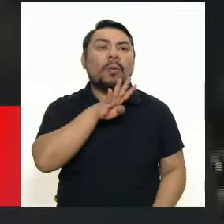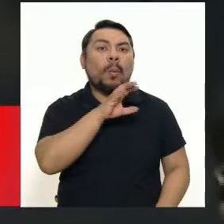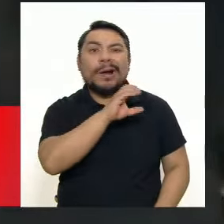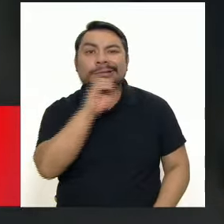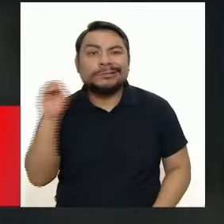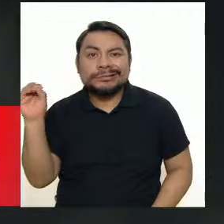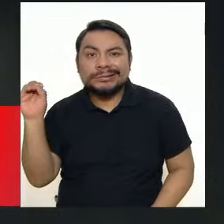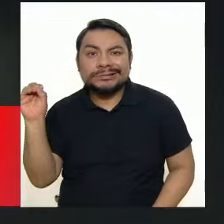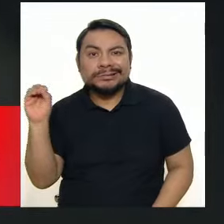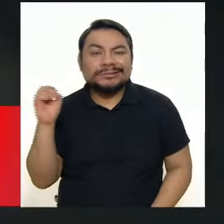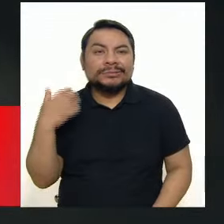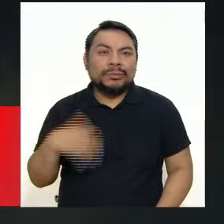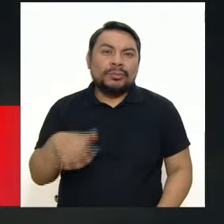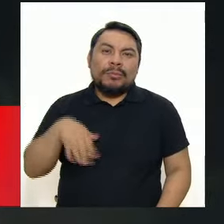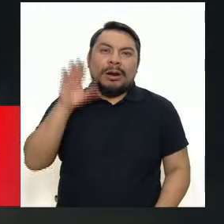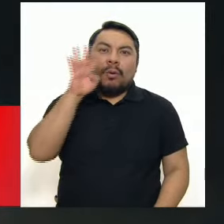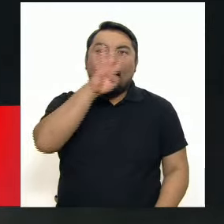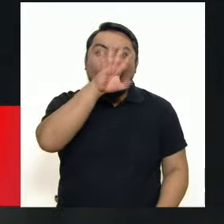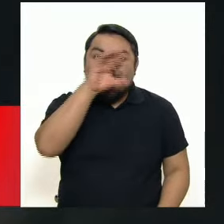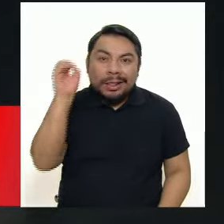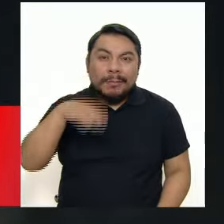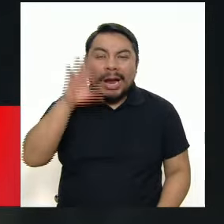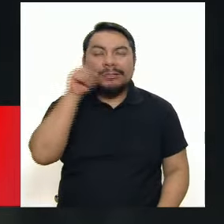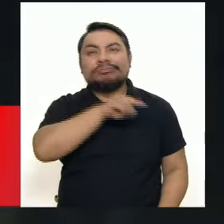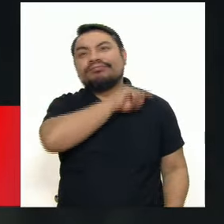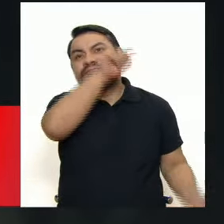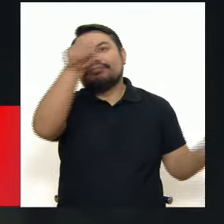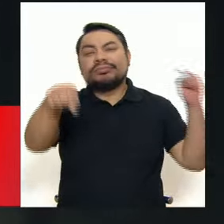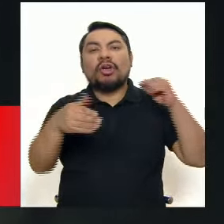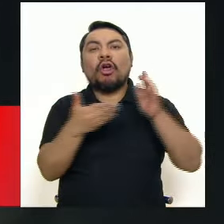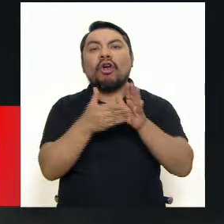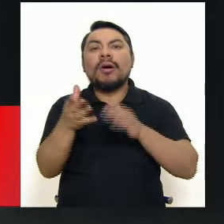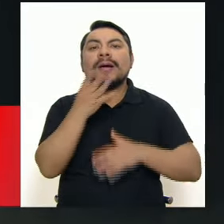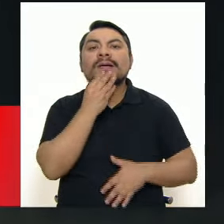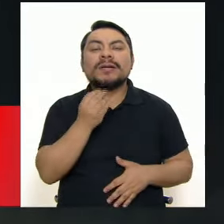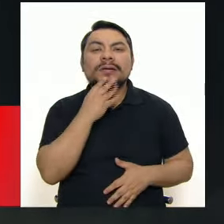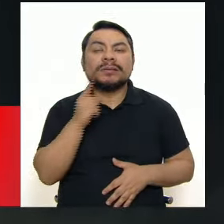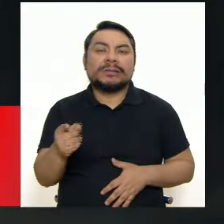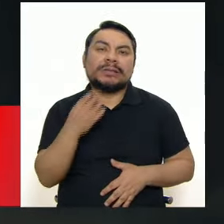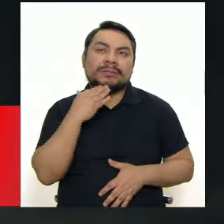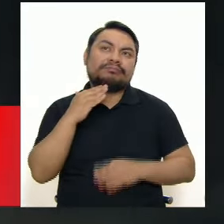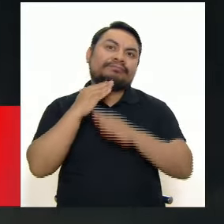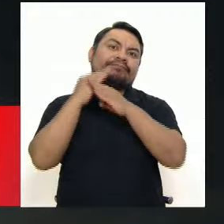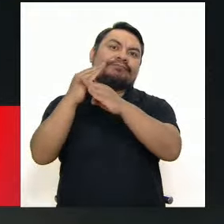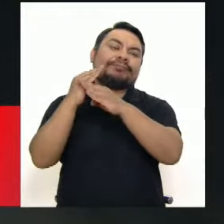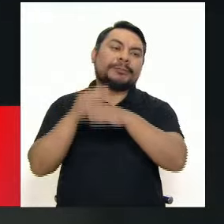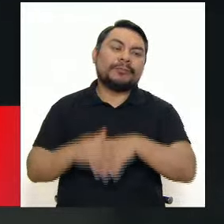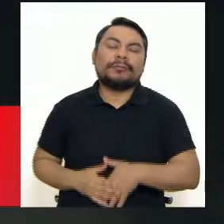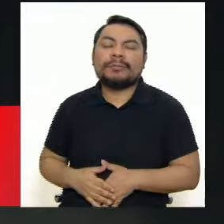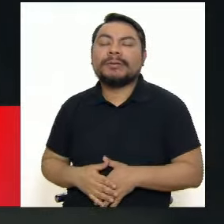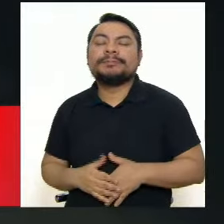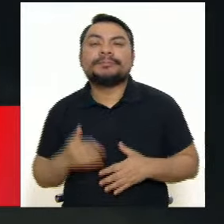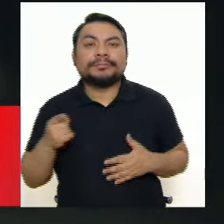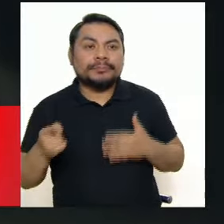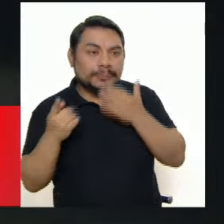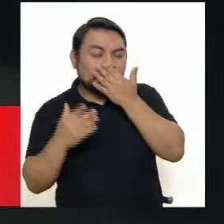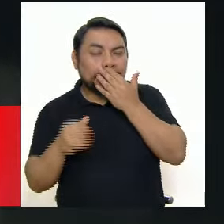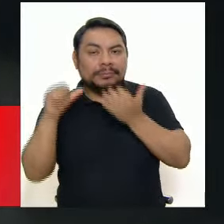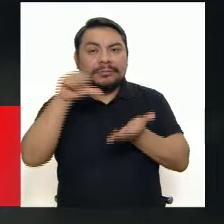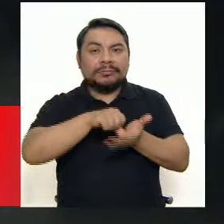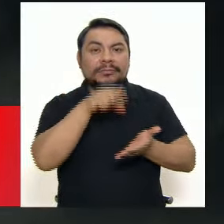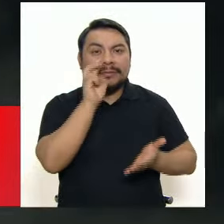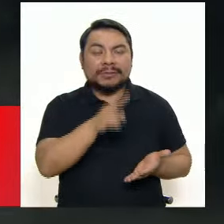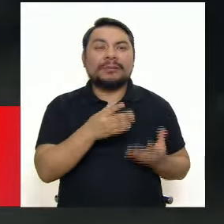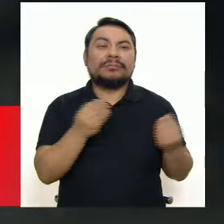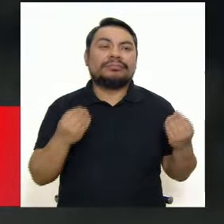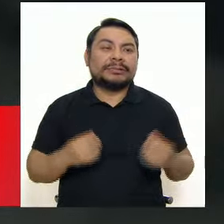misiles balísticos sobre Israel. Como ya lo habíamos señalado, este país, el Medio Oriente, está rodeado